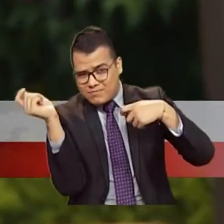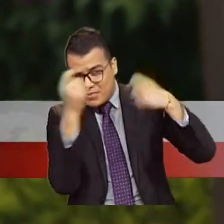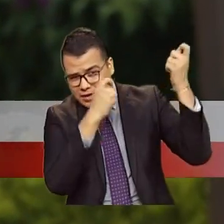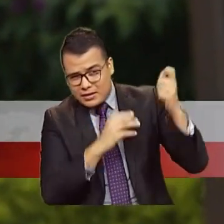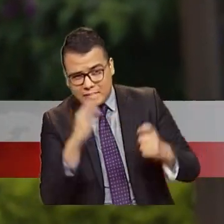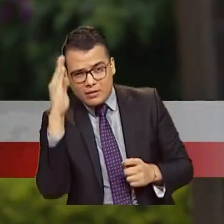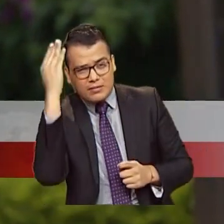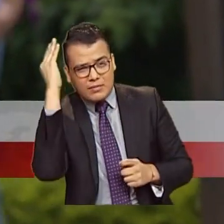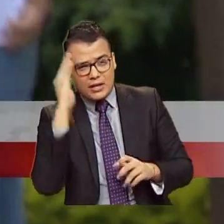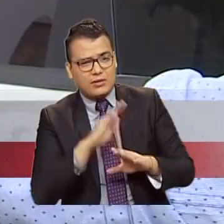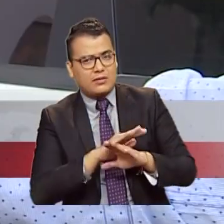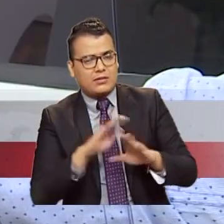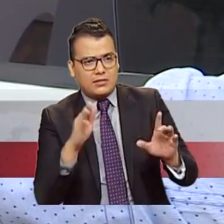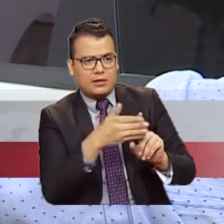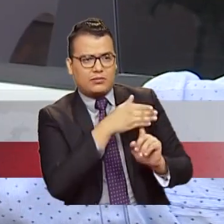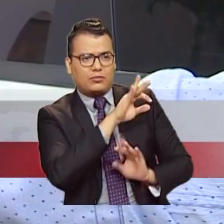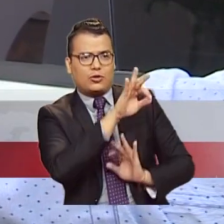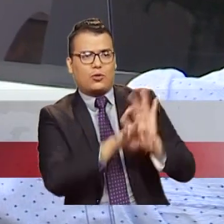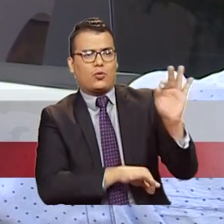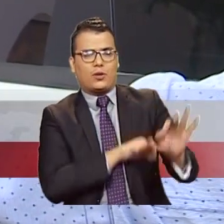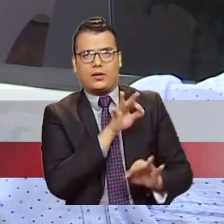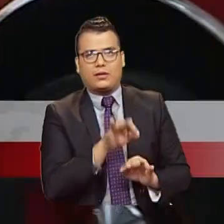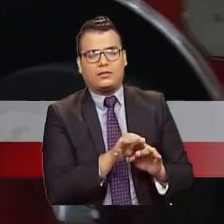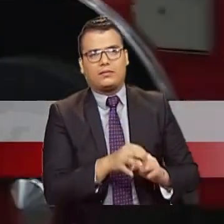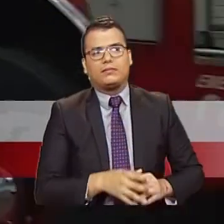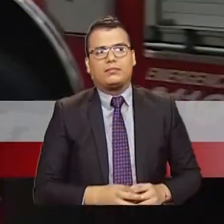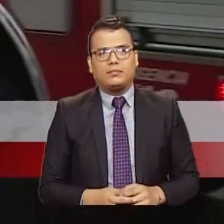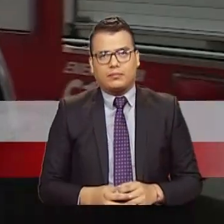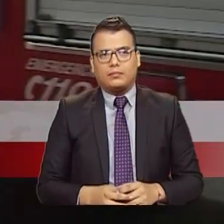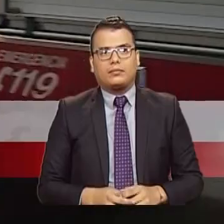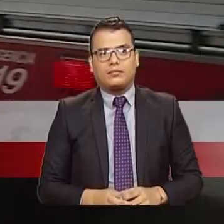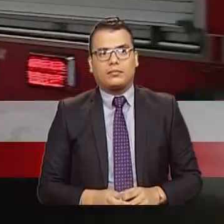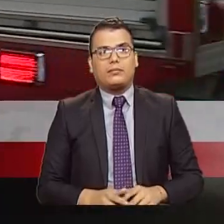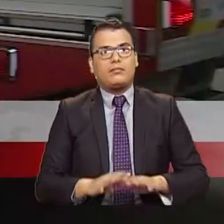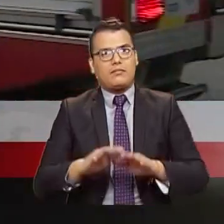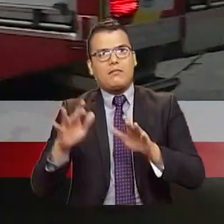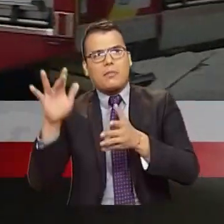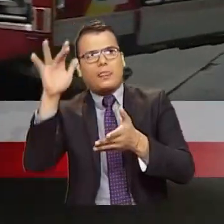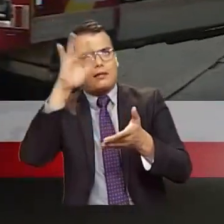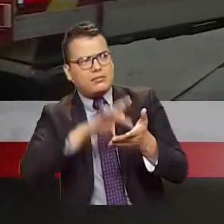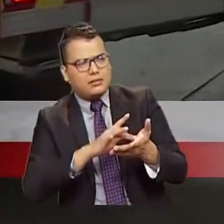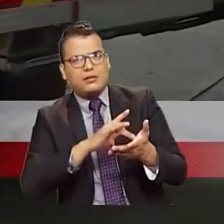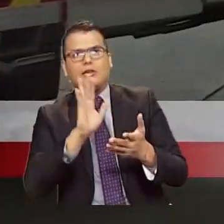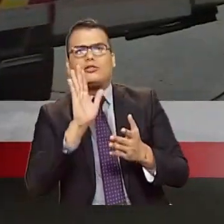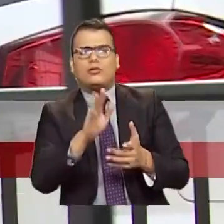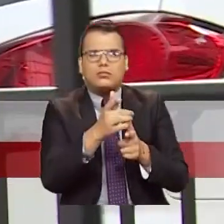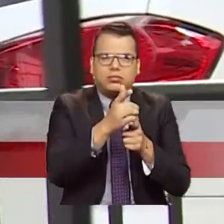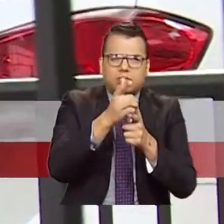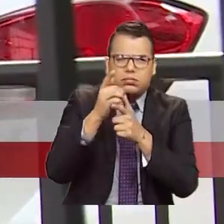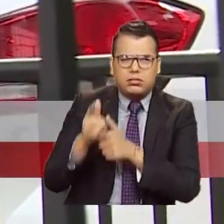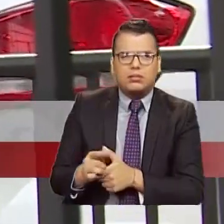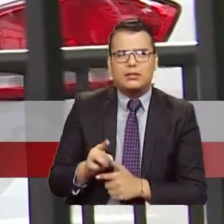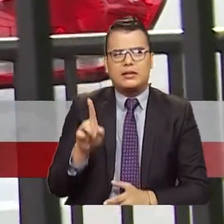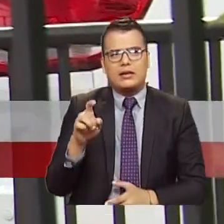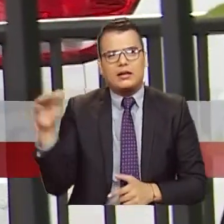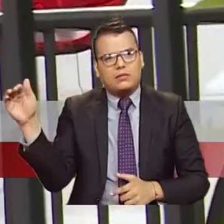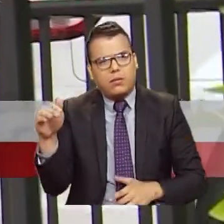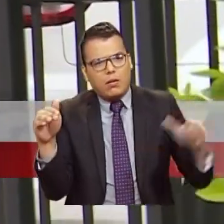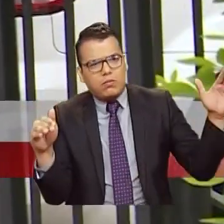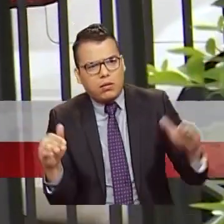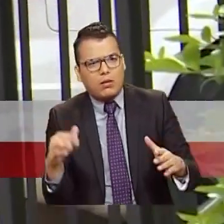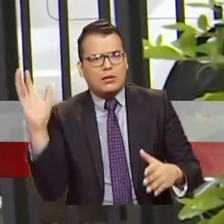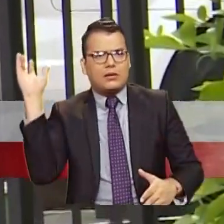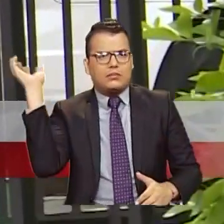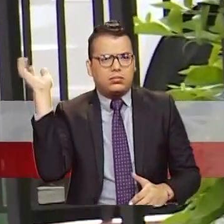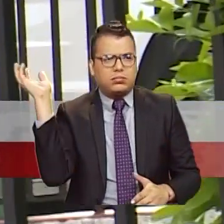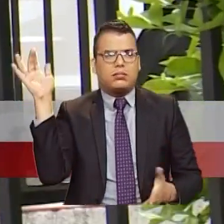baño para poder que resguardarla y que no la picaran las abejas. Al auxilio llegaron 6 máquinas de bomberos y varias ambulancias que atendieron a